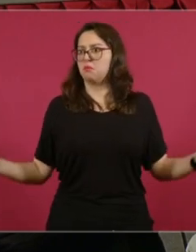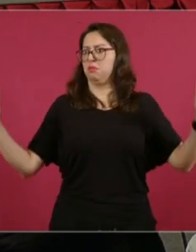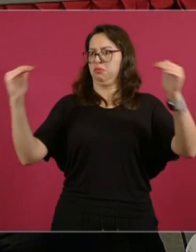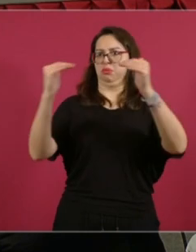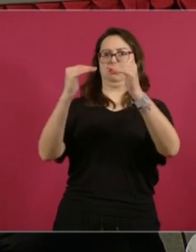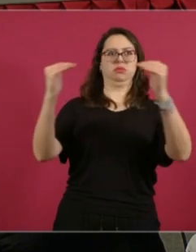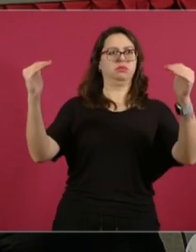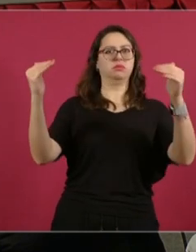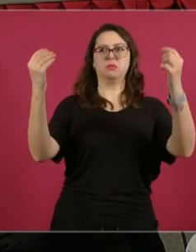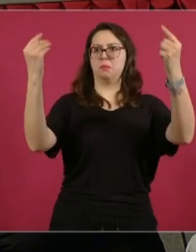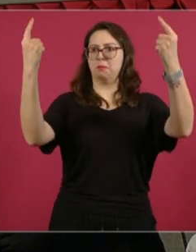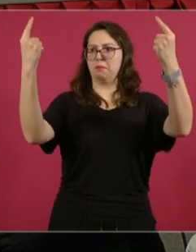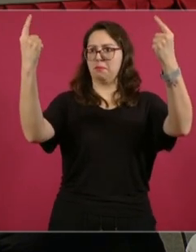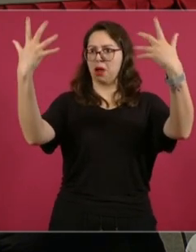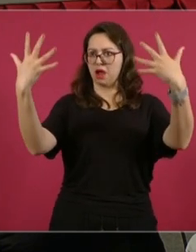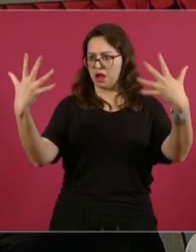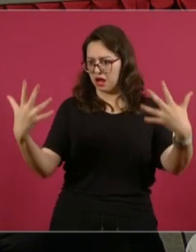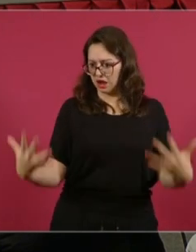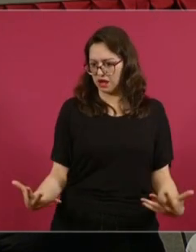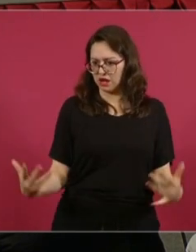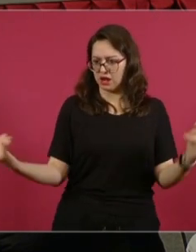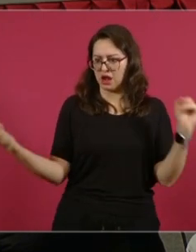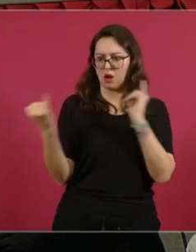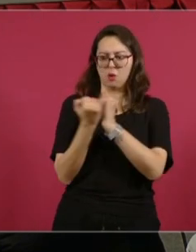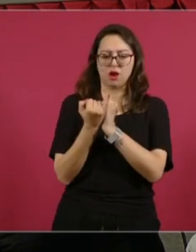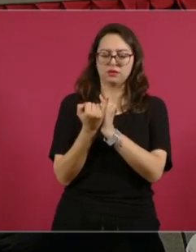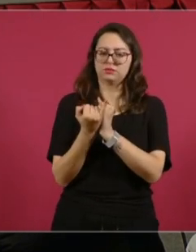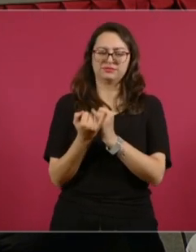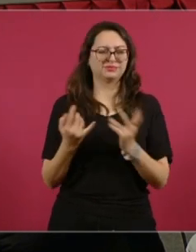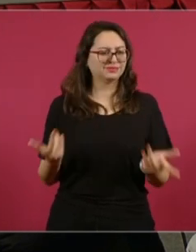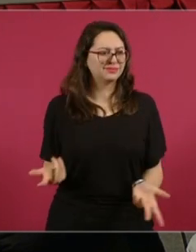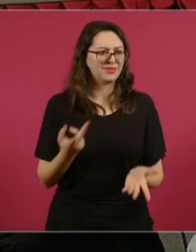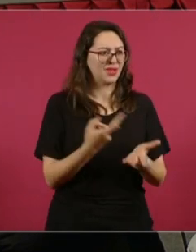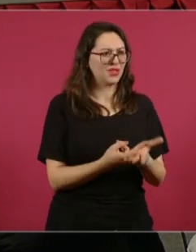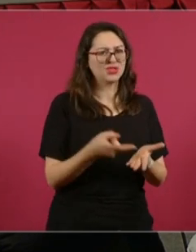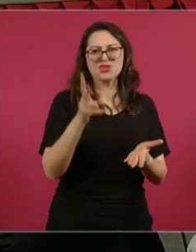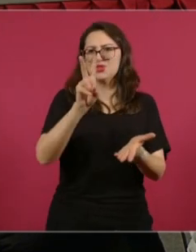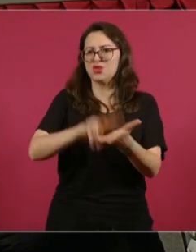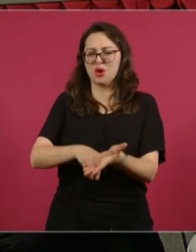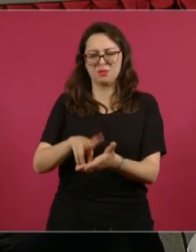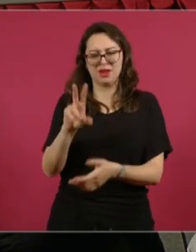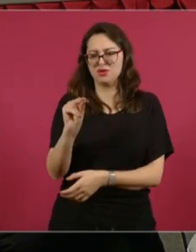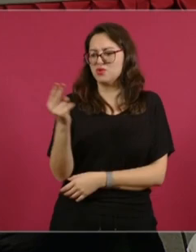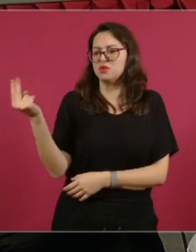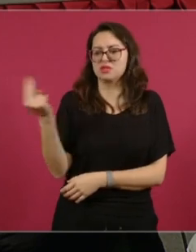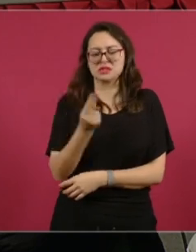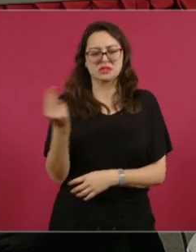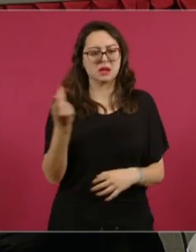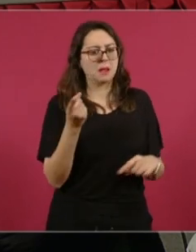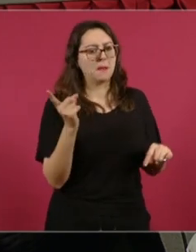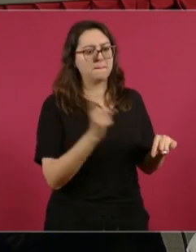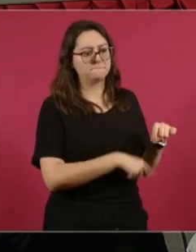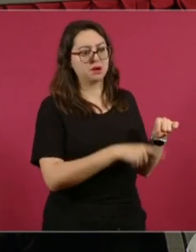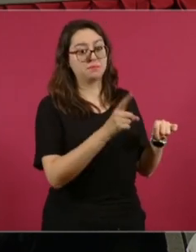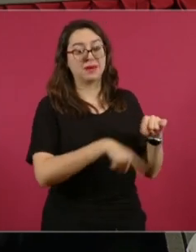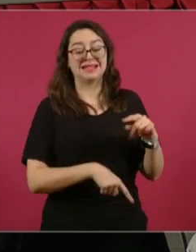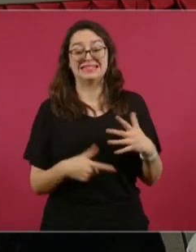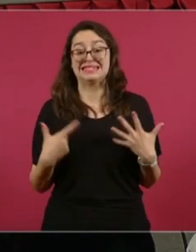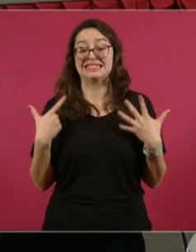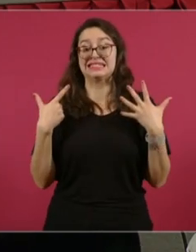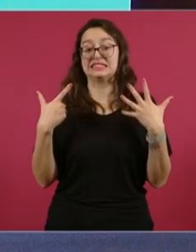estamos proponiendo? Adelante. Que se eliminen esas duplicidades, que se desaparezcan estos 7